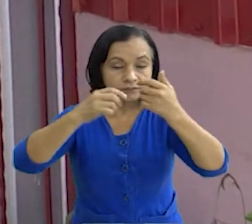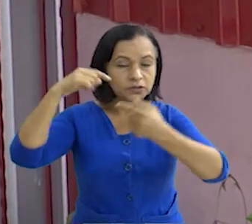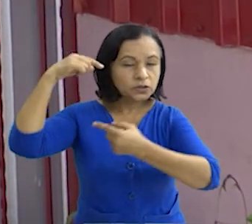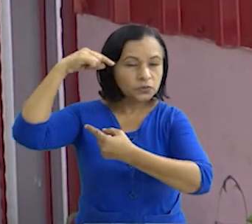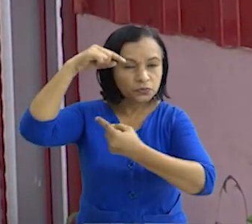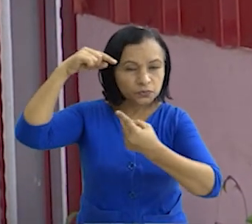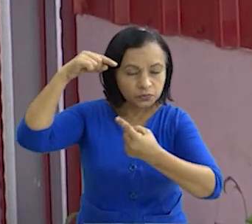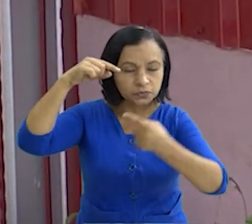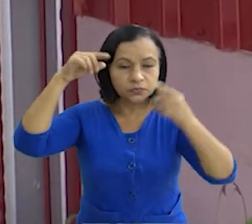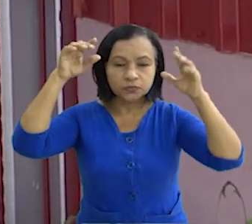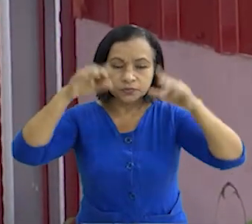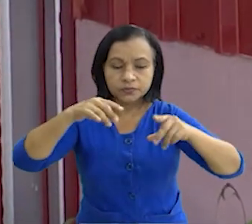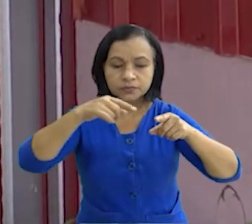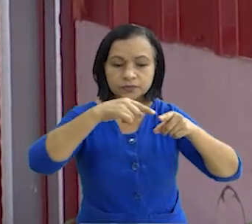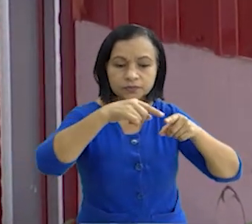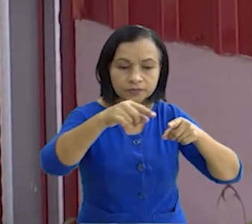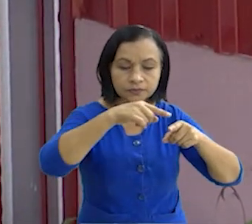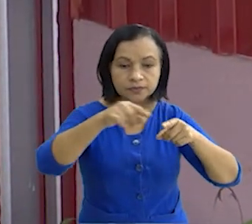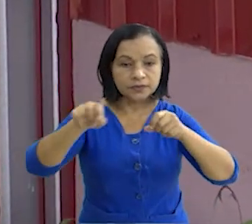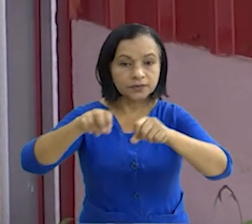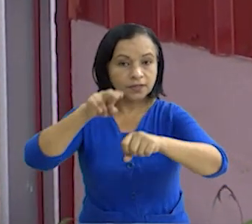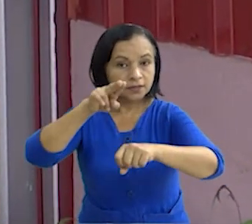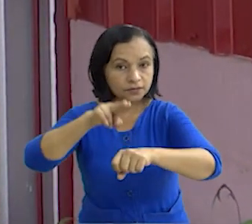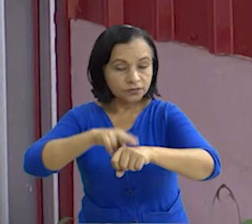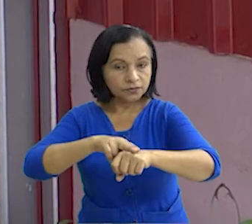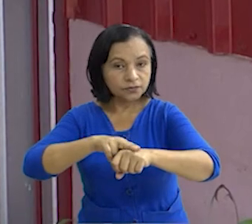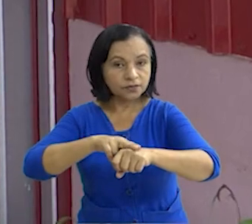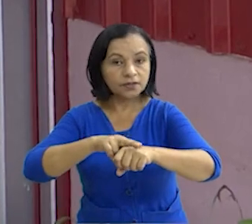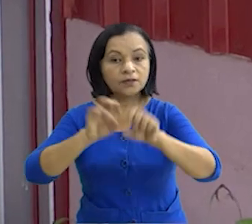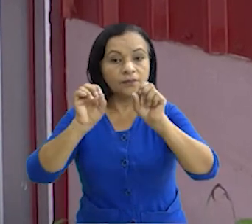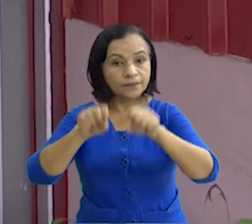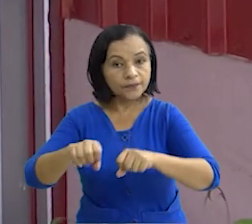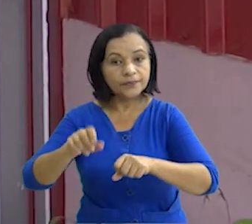suceda, ya sea en municipio o a nivel nacional, que uno pueda estar